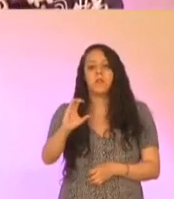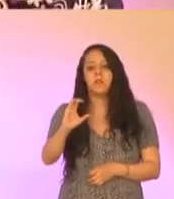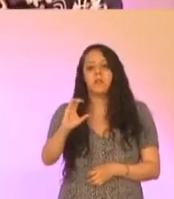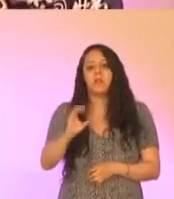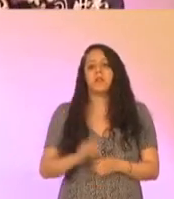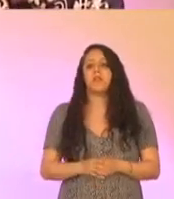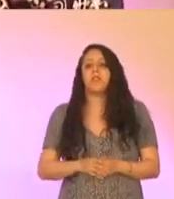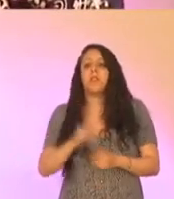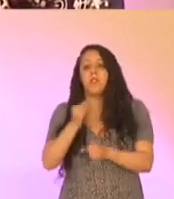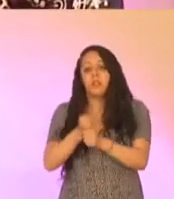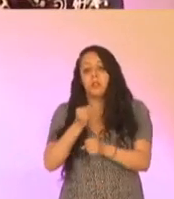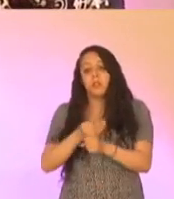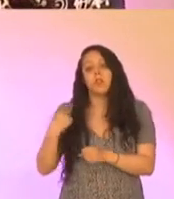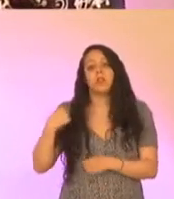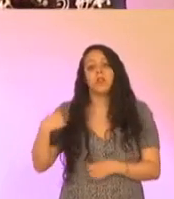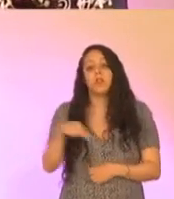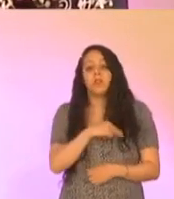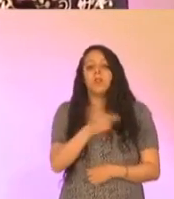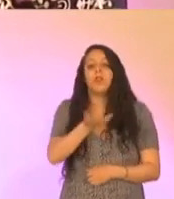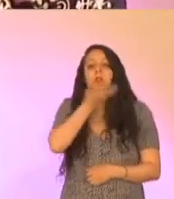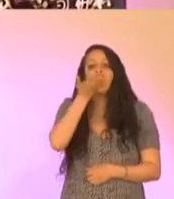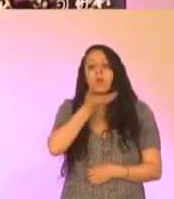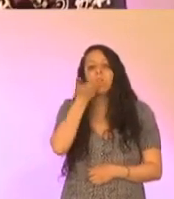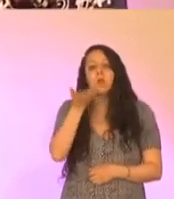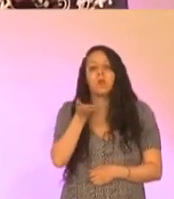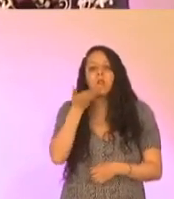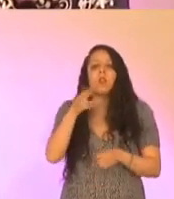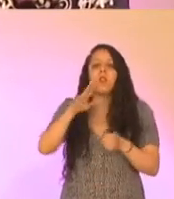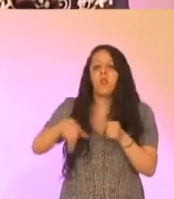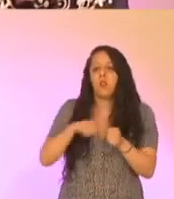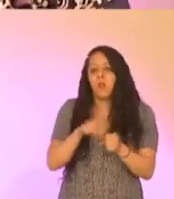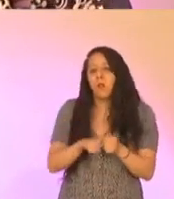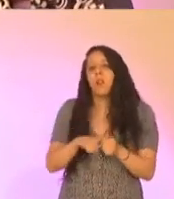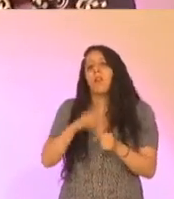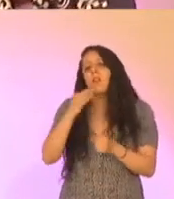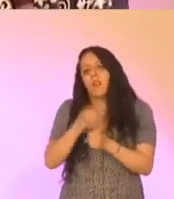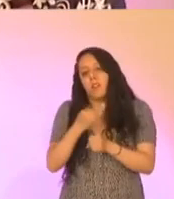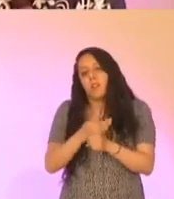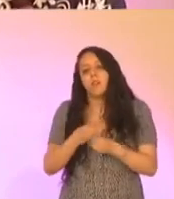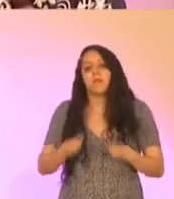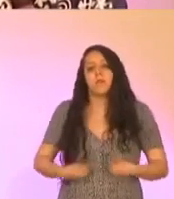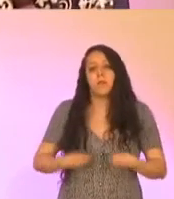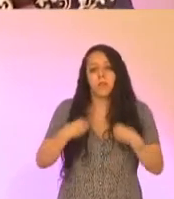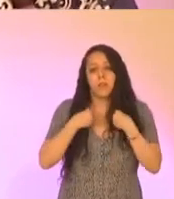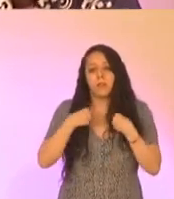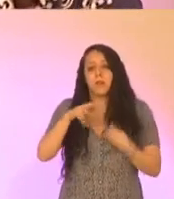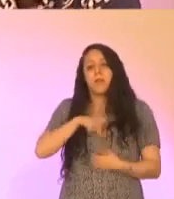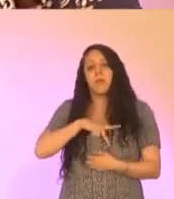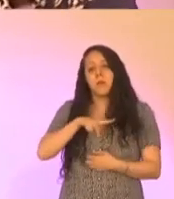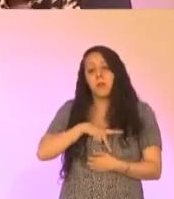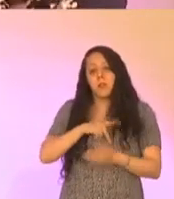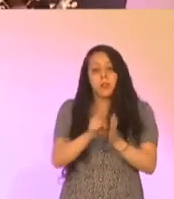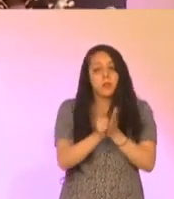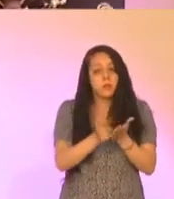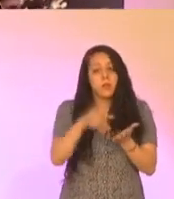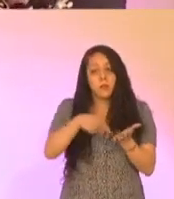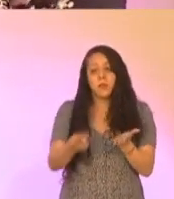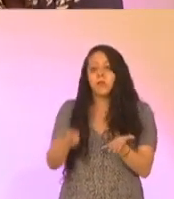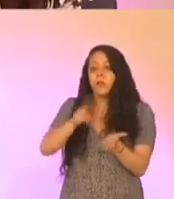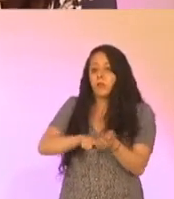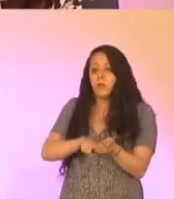adaptamos en cierto modo a esta nueva realidad que nos rodea y mi texto el que ya como lo mencionaba víctor